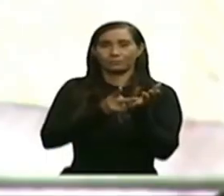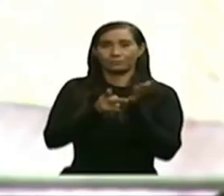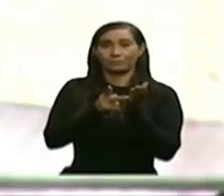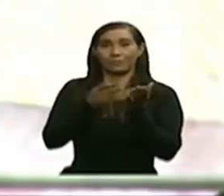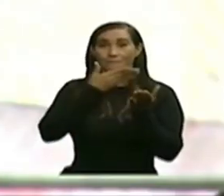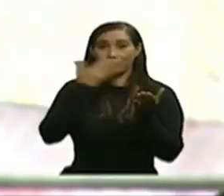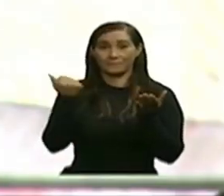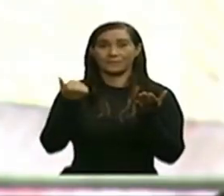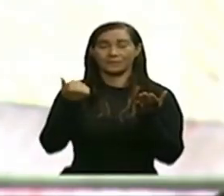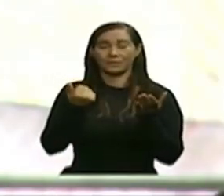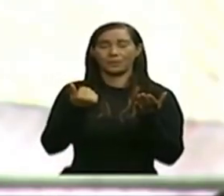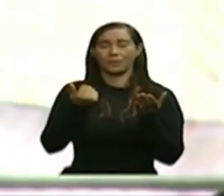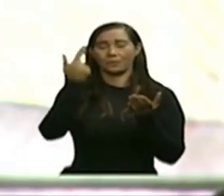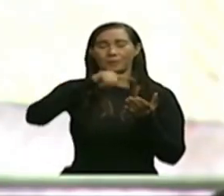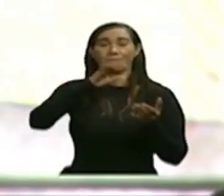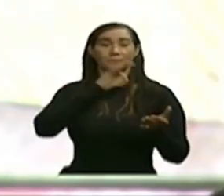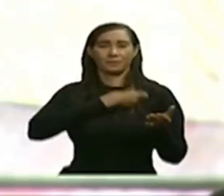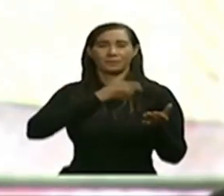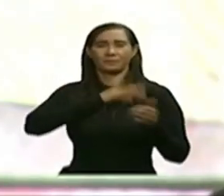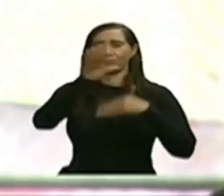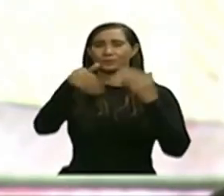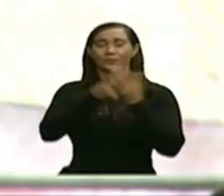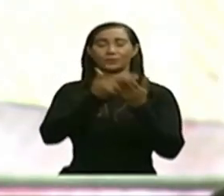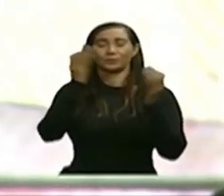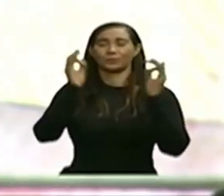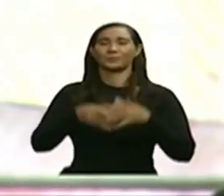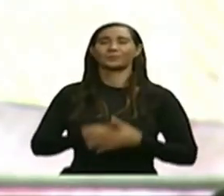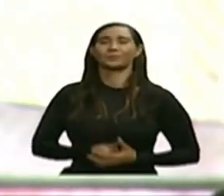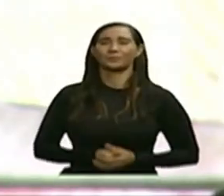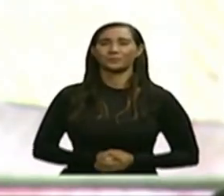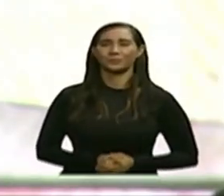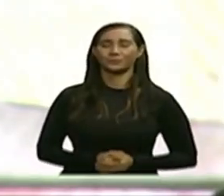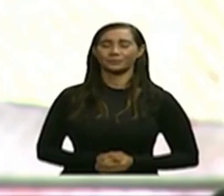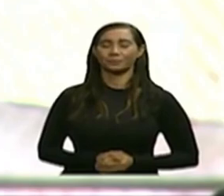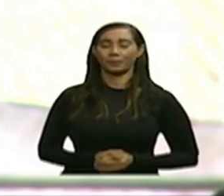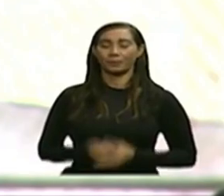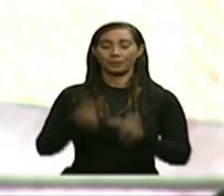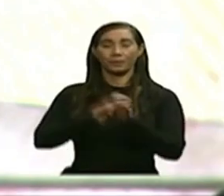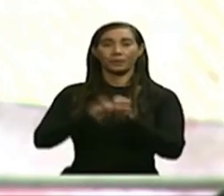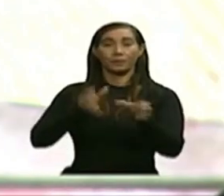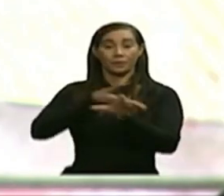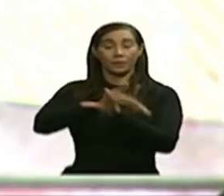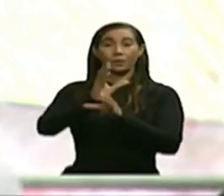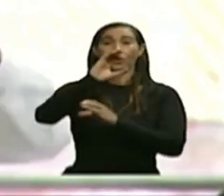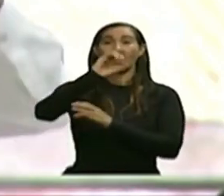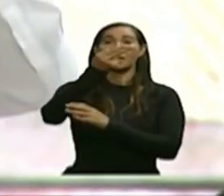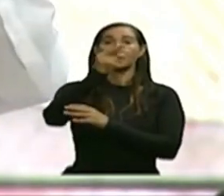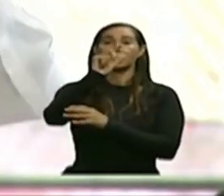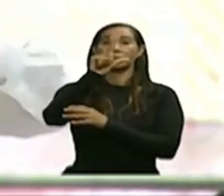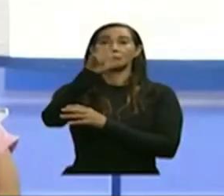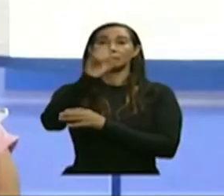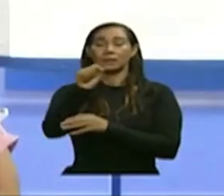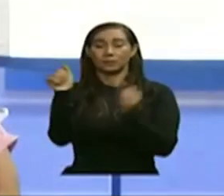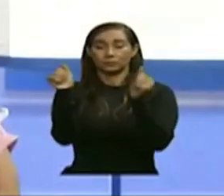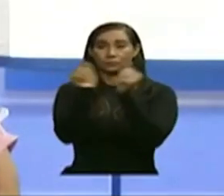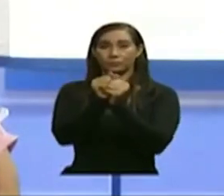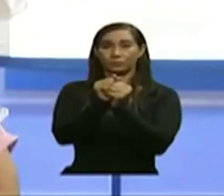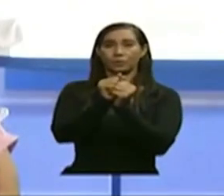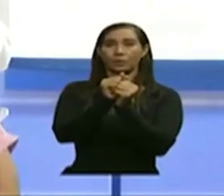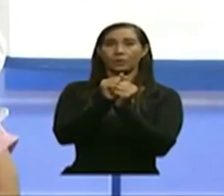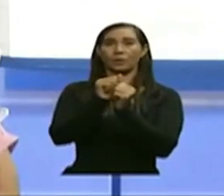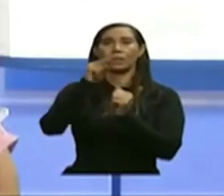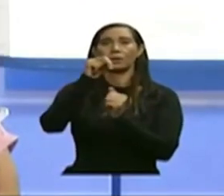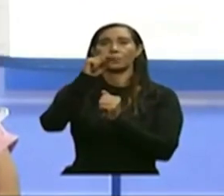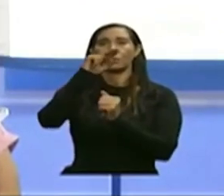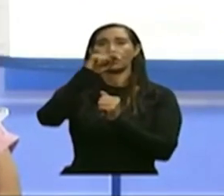hacerlo mejor, para beneficio de todos. Con el corredor Charles, junto con la Churchill y la